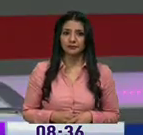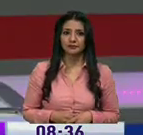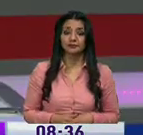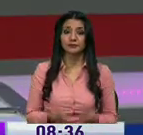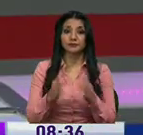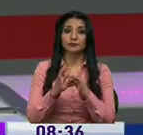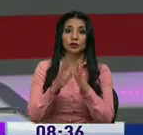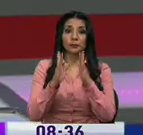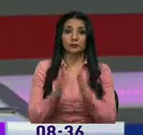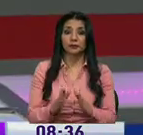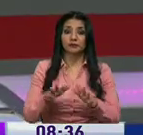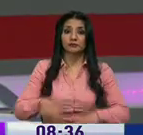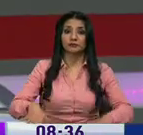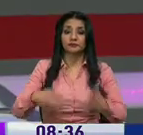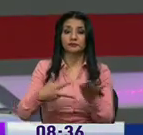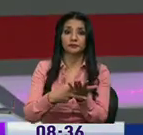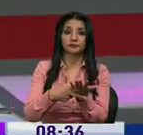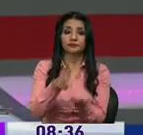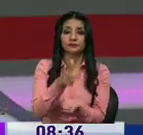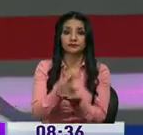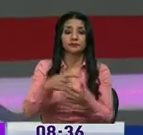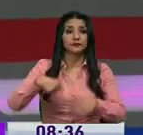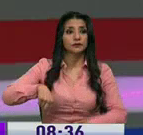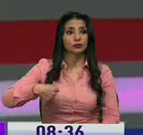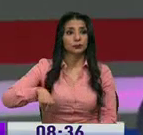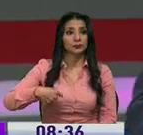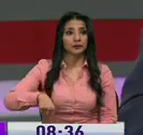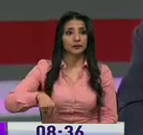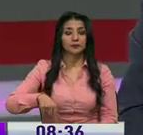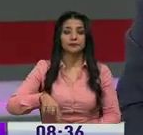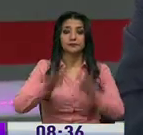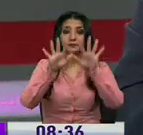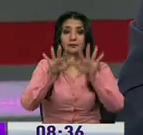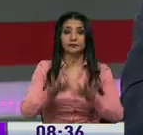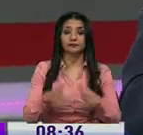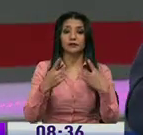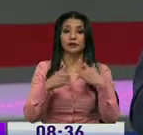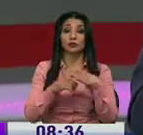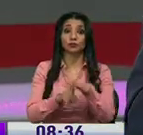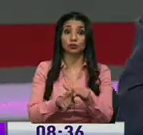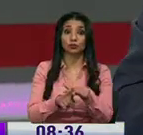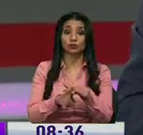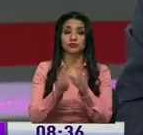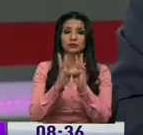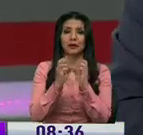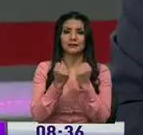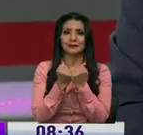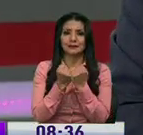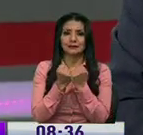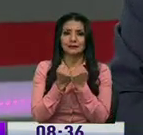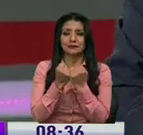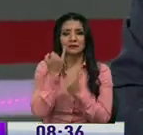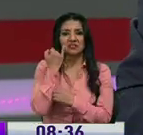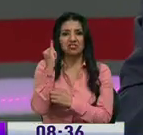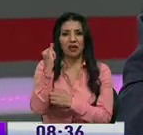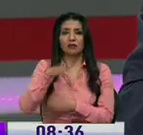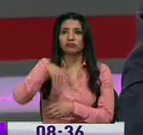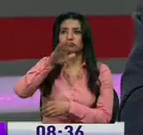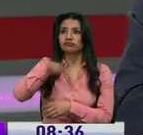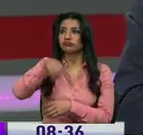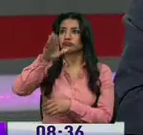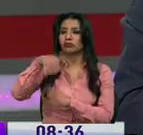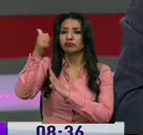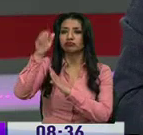está Andrea Orbe, en el terminal Quitumbe. Ahí la Secretaría de Inclusión Social lleva adelante una iniciativa para pintar murales